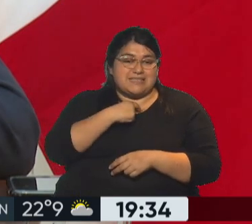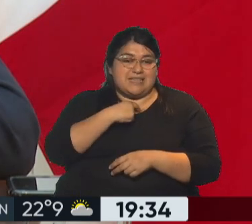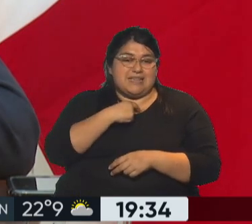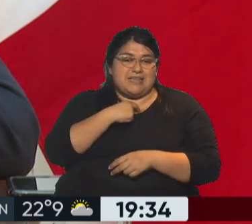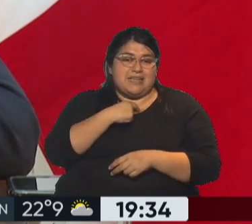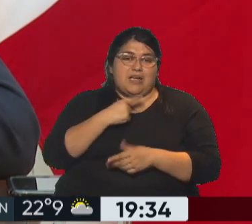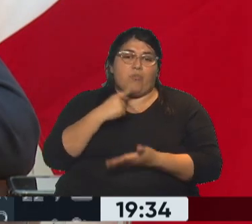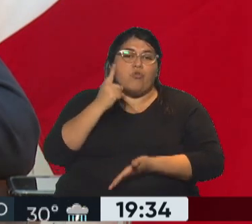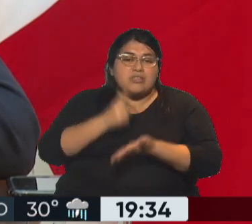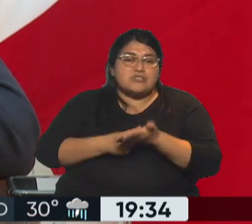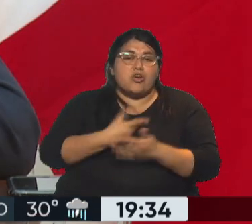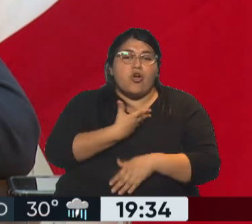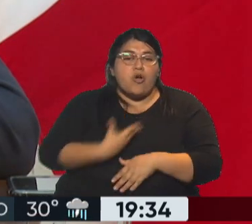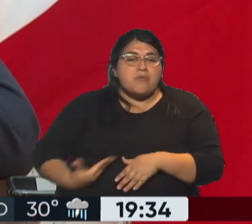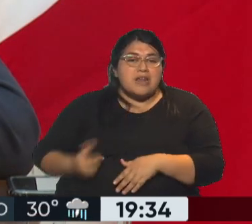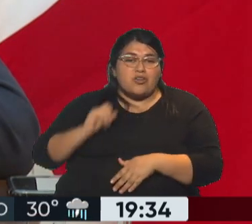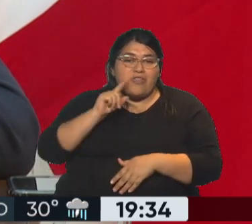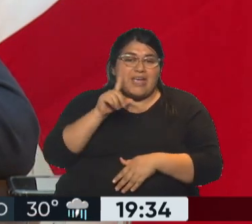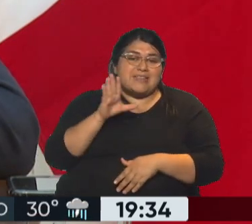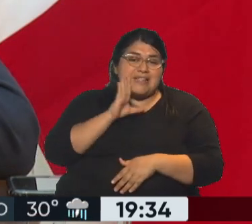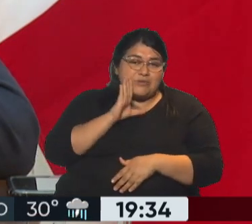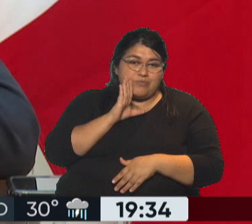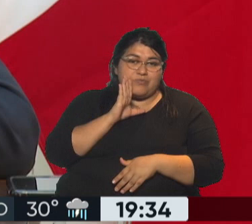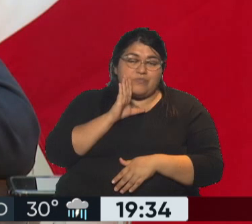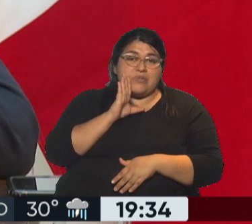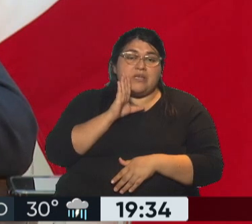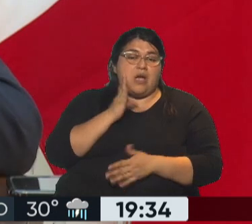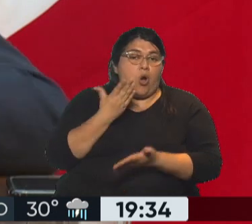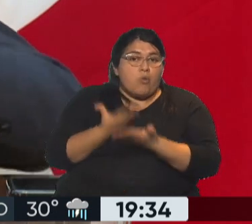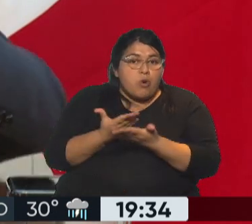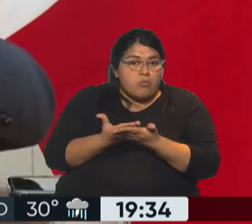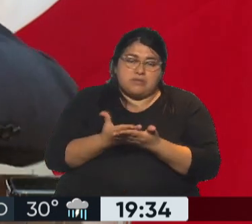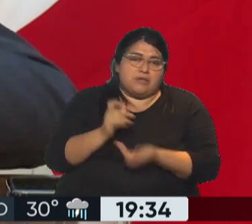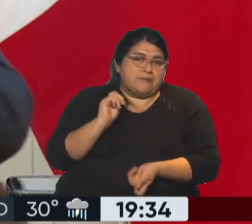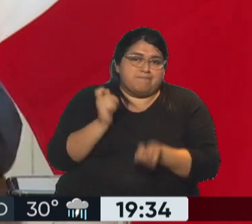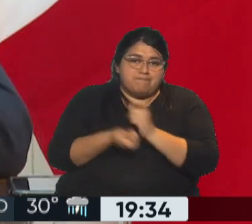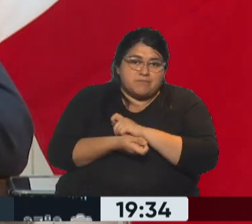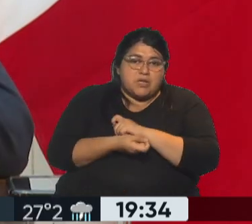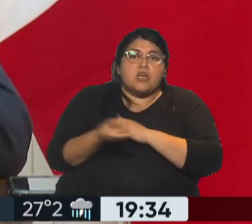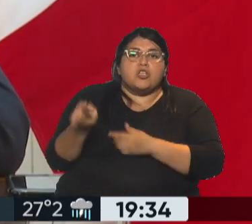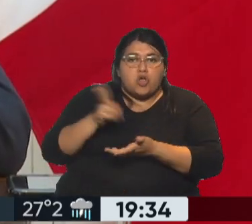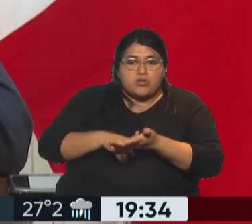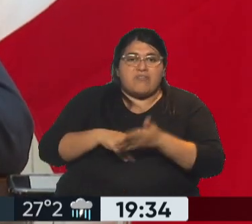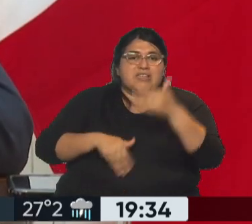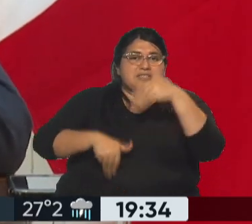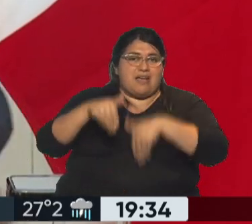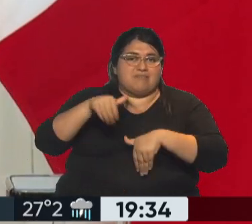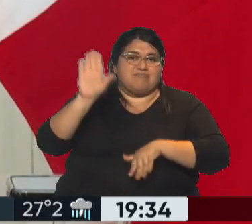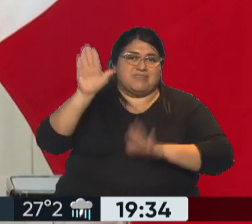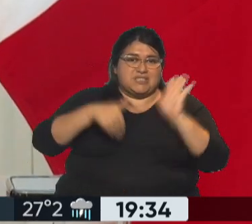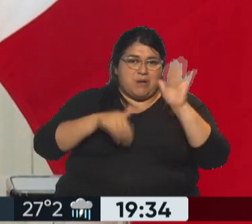por una decisión del gobierno americano de dejar sin efecto esa propuesta y volver a llamar a elecciones para